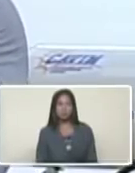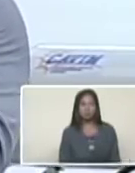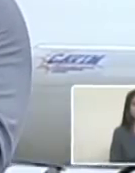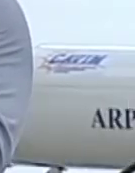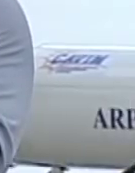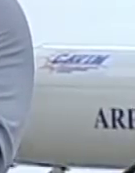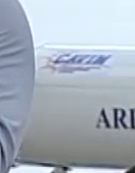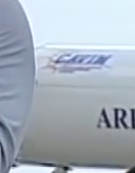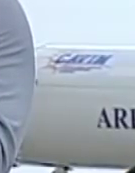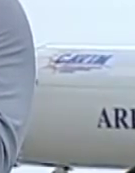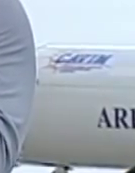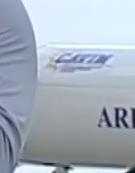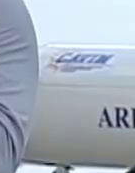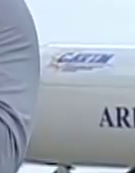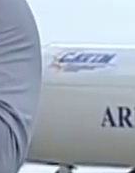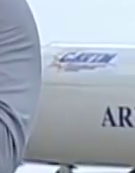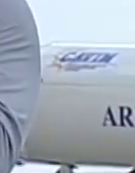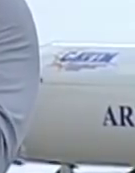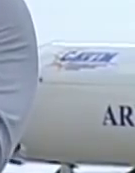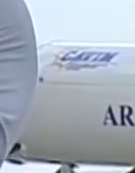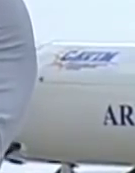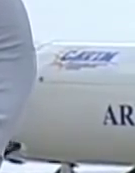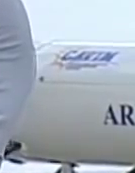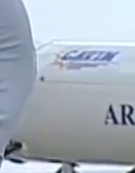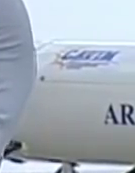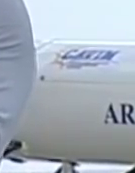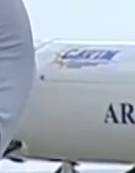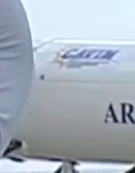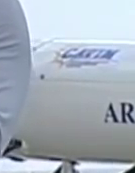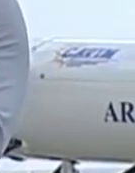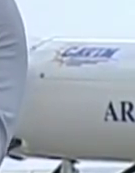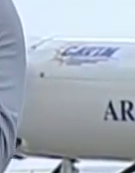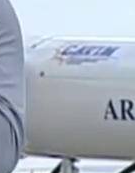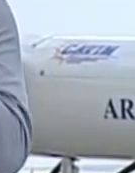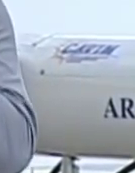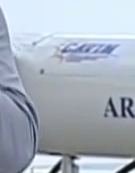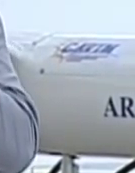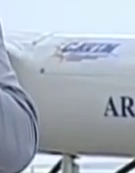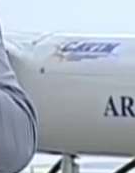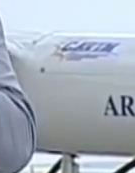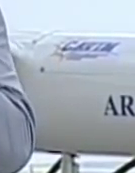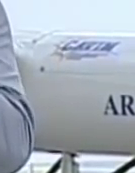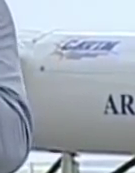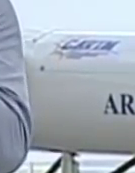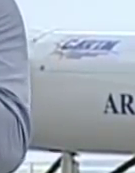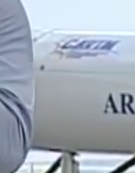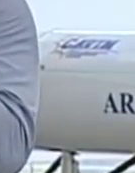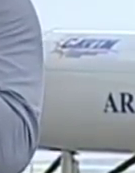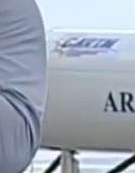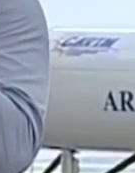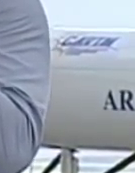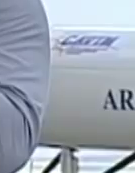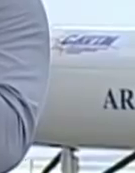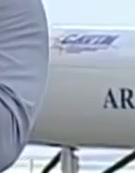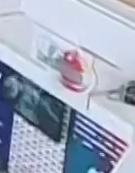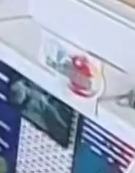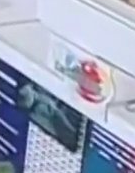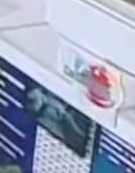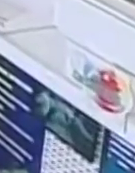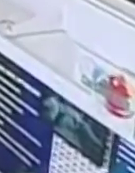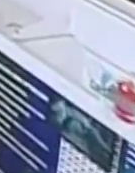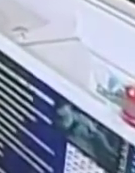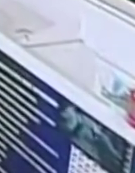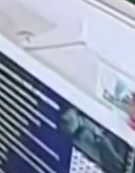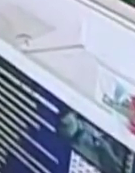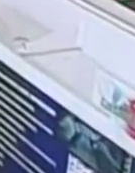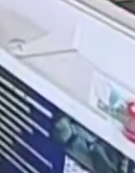donde nuestro país se lo merece. Sabemos todos que producto de esta guerra económica, esta guerra financiera, el sector de las